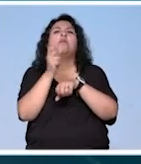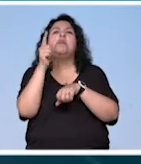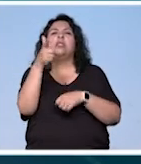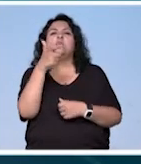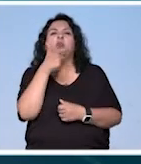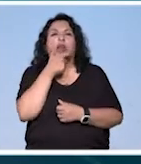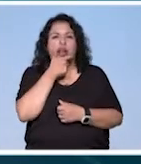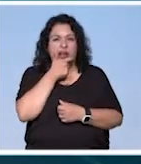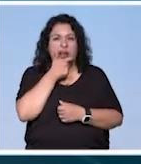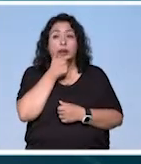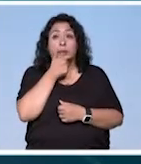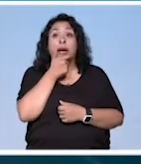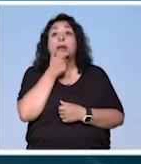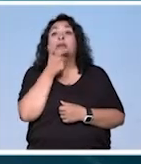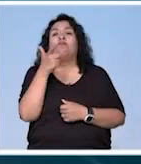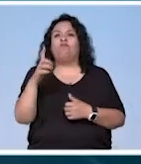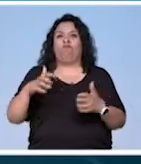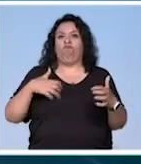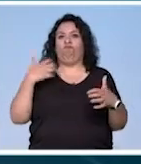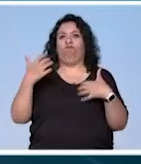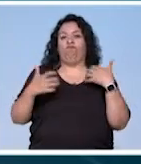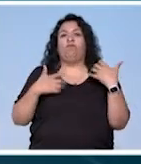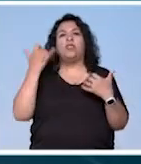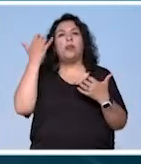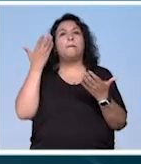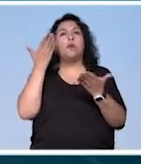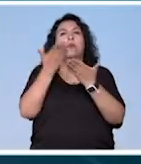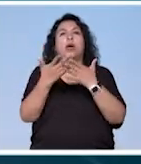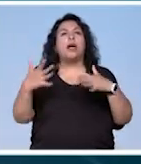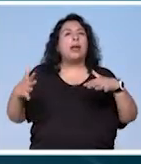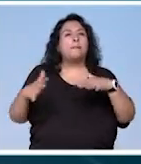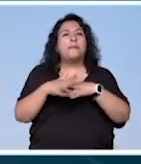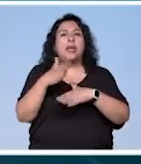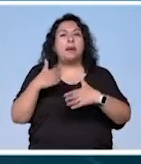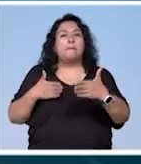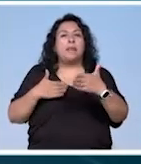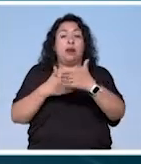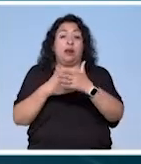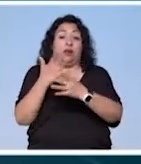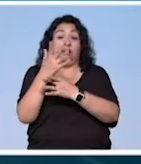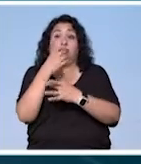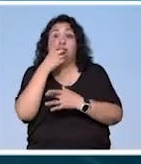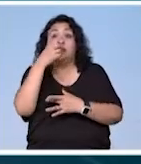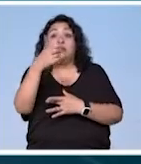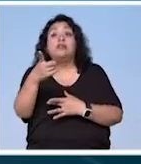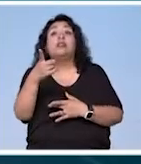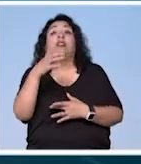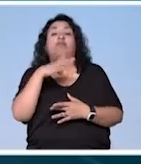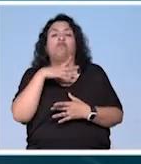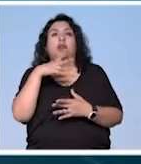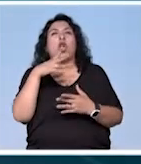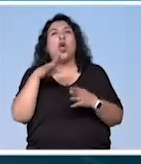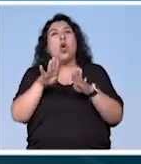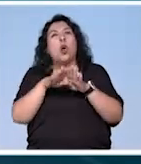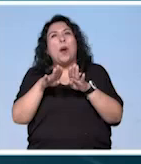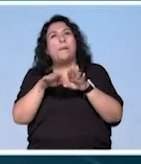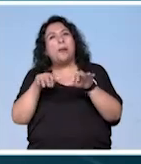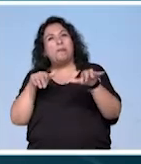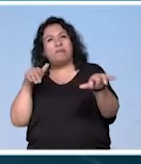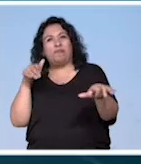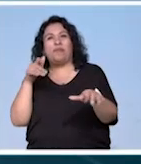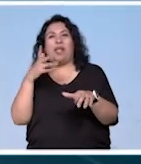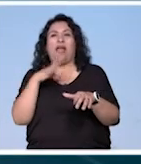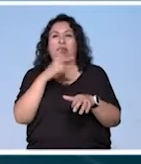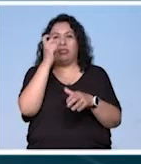Reino Unido. Ante el enojo, se propusieron cambiar las barreras que, aseguran, los han puesto en desventaja y escribieron